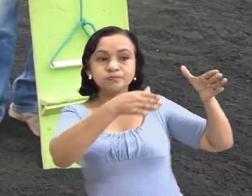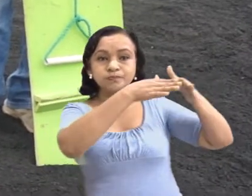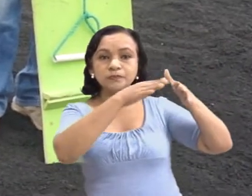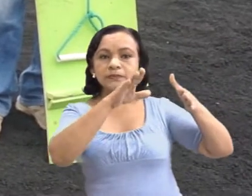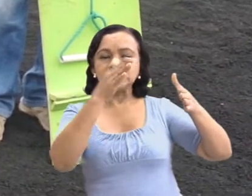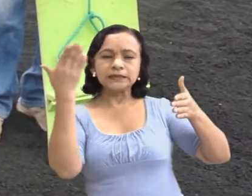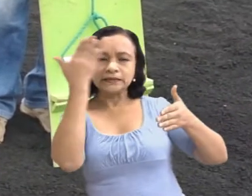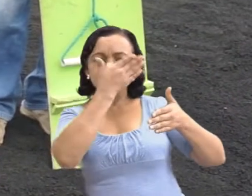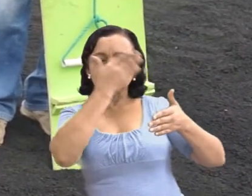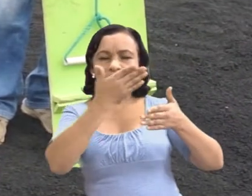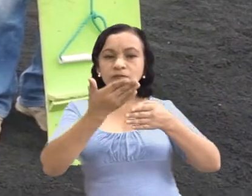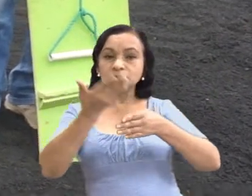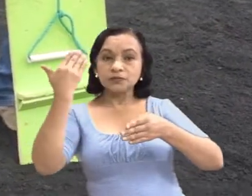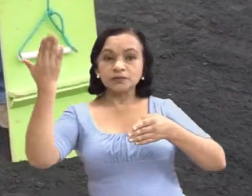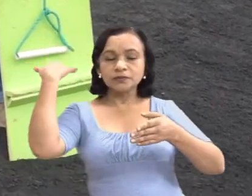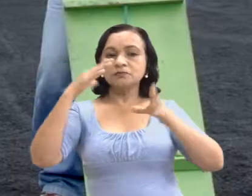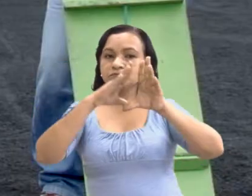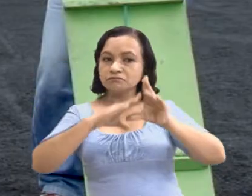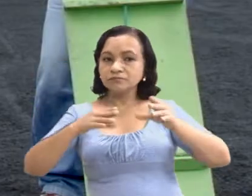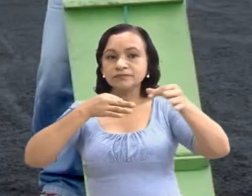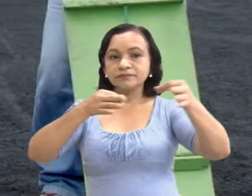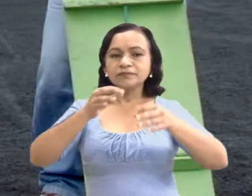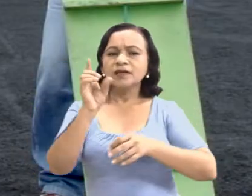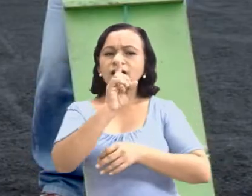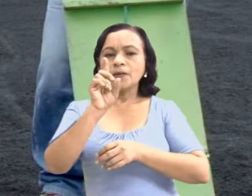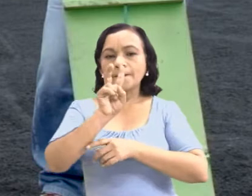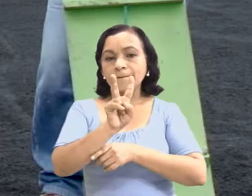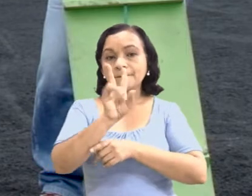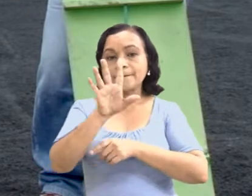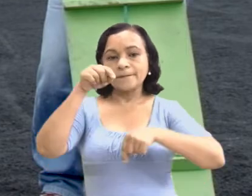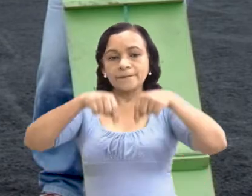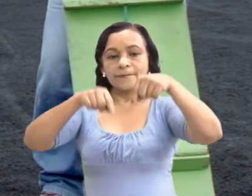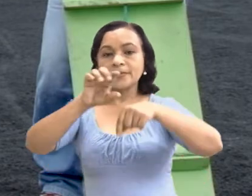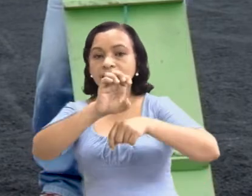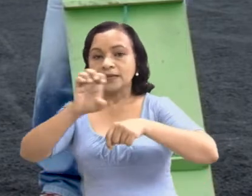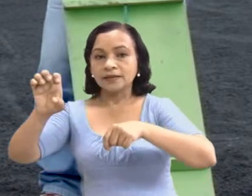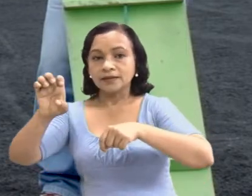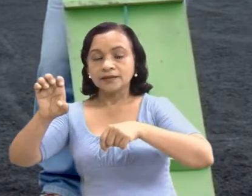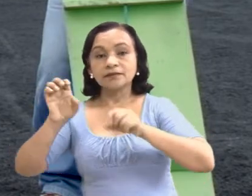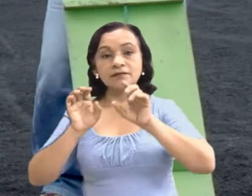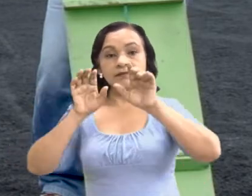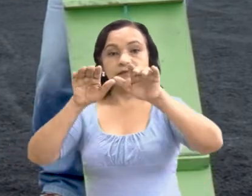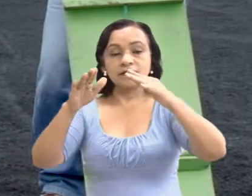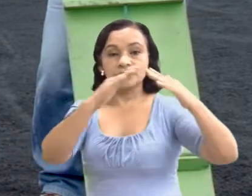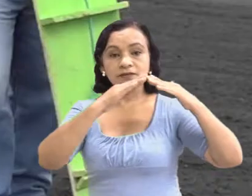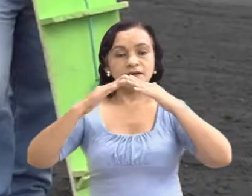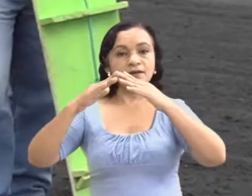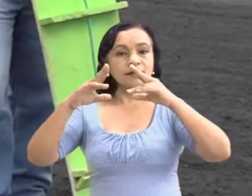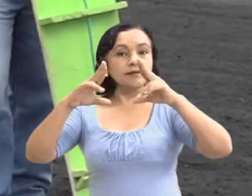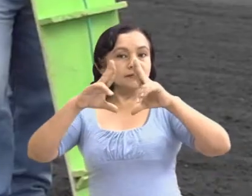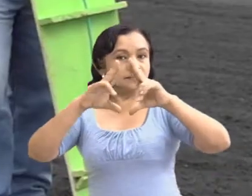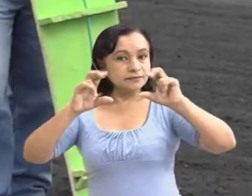un volcán activo con mucha historia que contar y que está ubicado a 25 kilómetros al este de la ciudad de León de